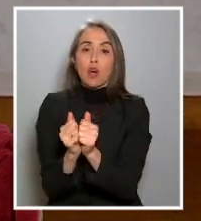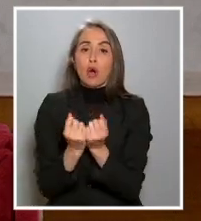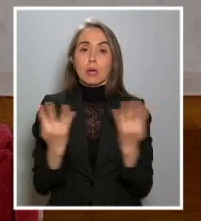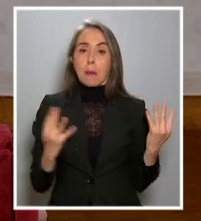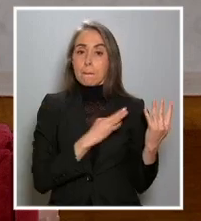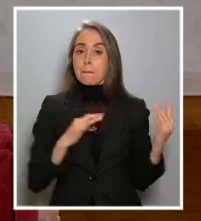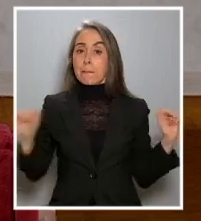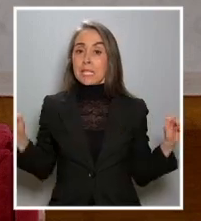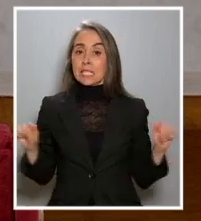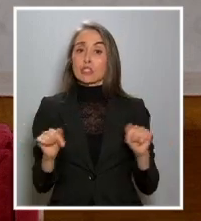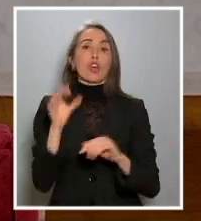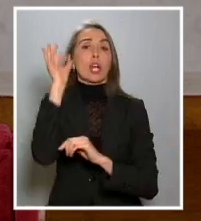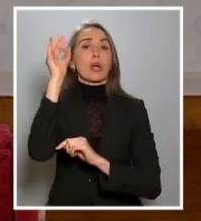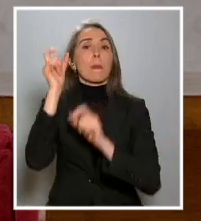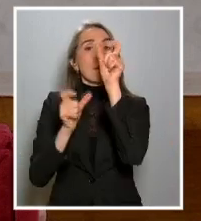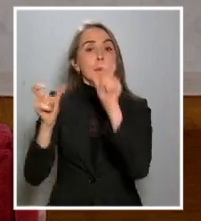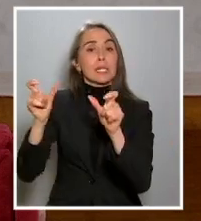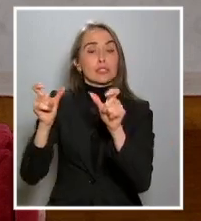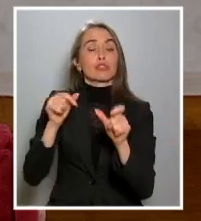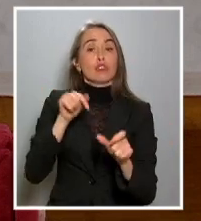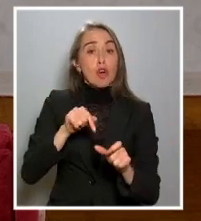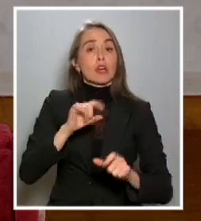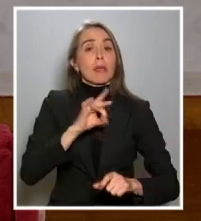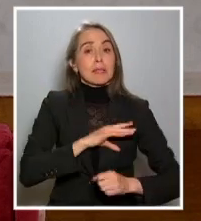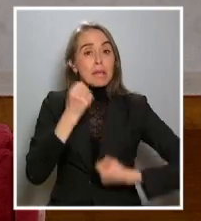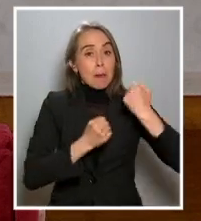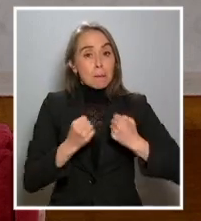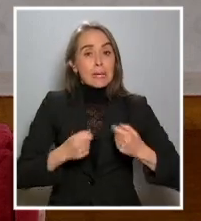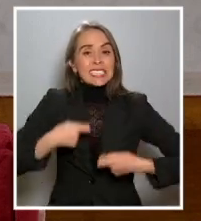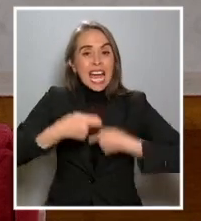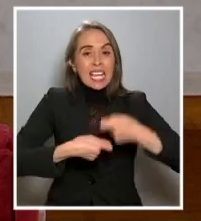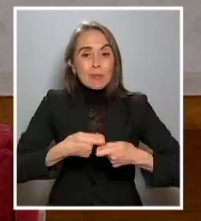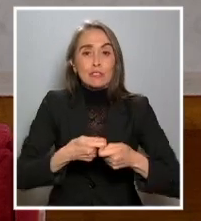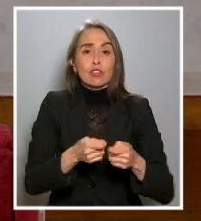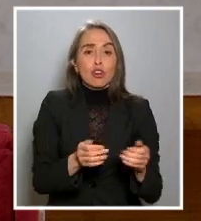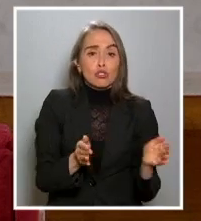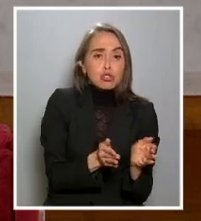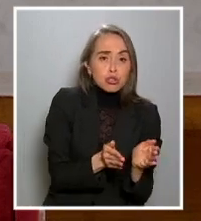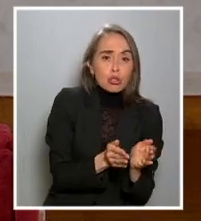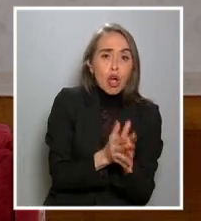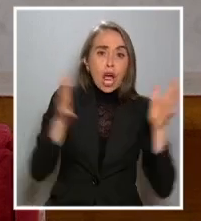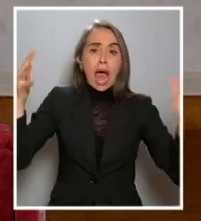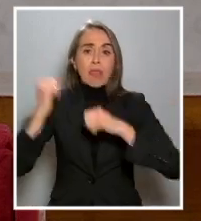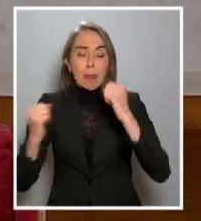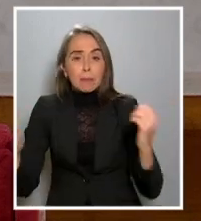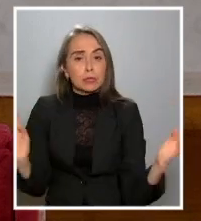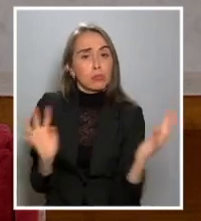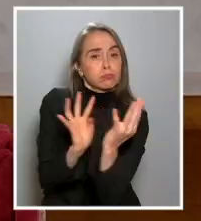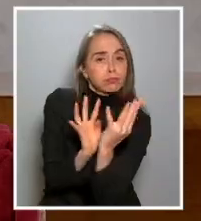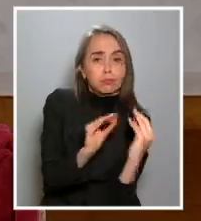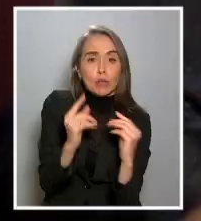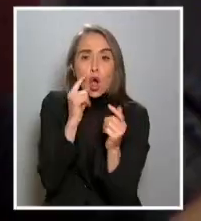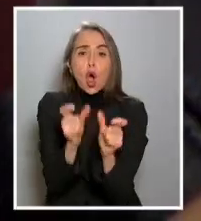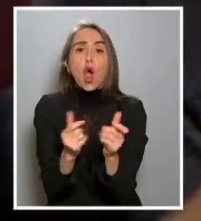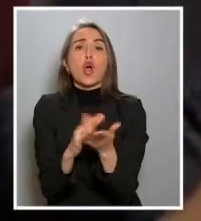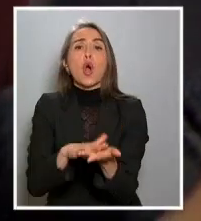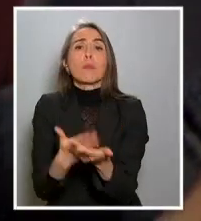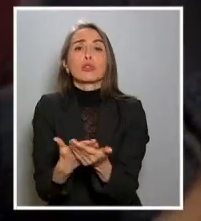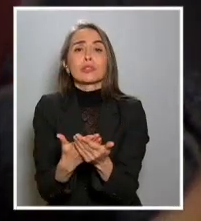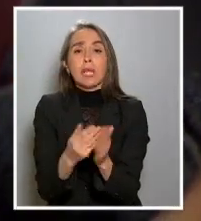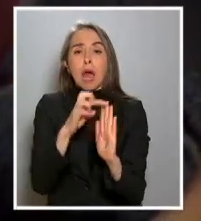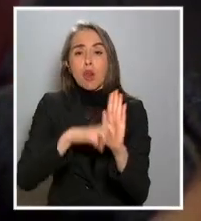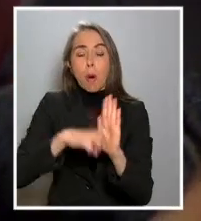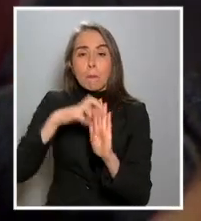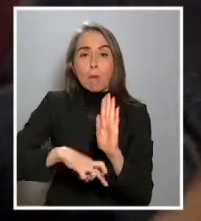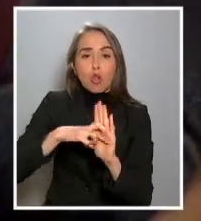ministros nos hemos reunido con inversionistas y empresarios locales de pequeñas y grandes empresas para monitorear el desarrollo de los proyectos